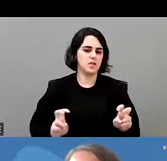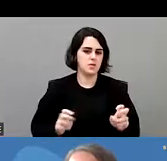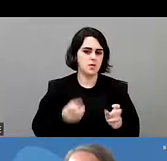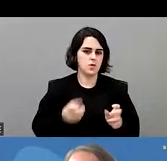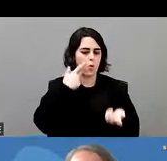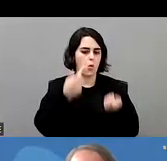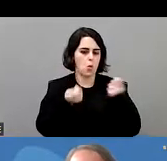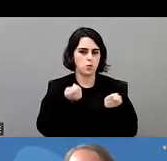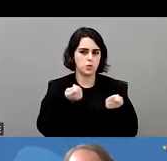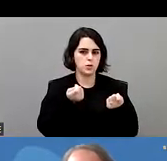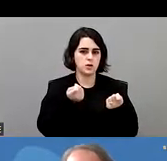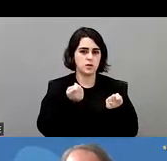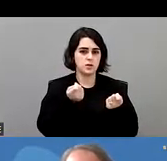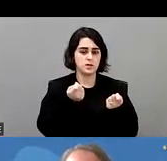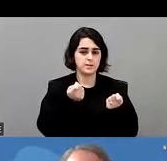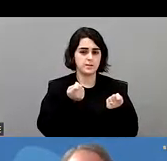control.